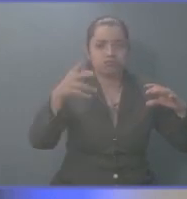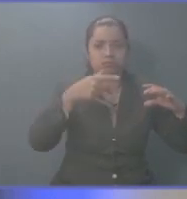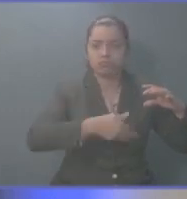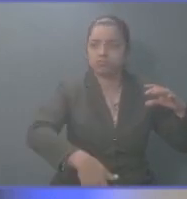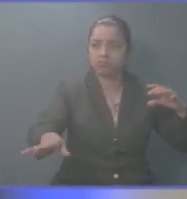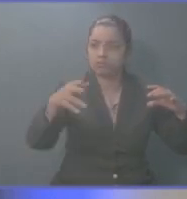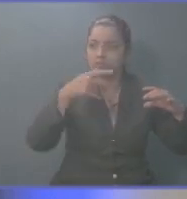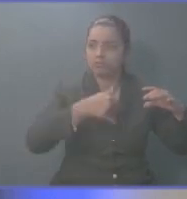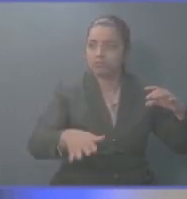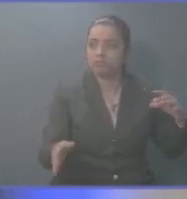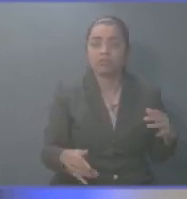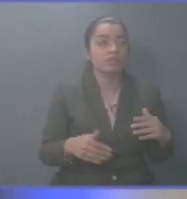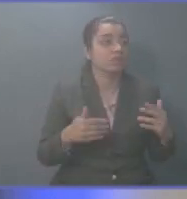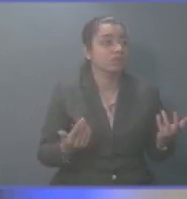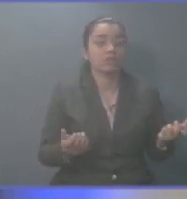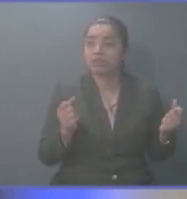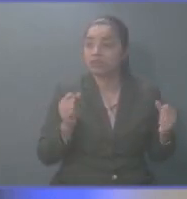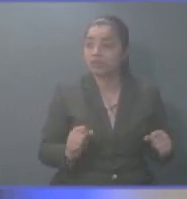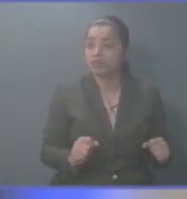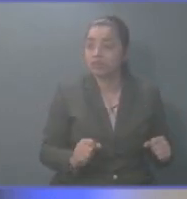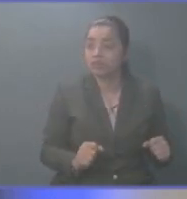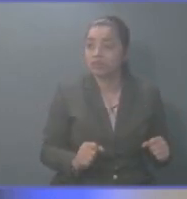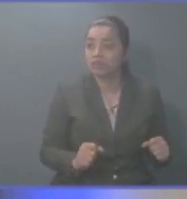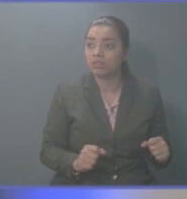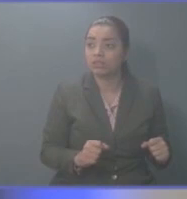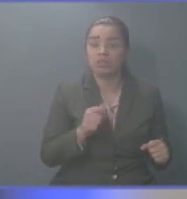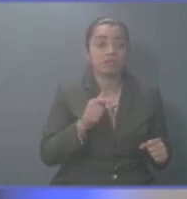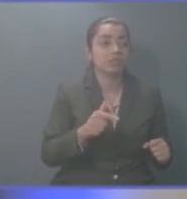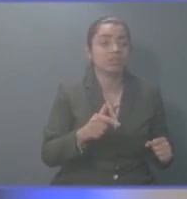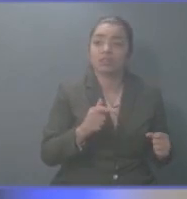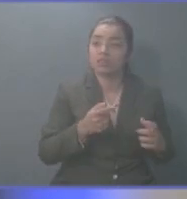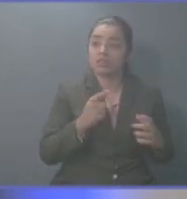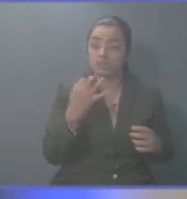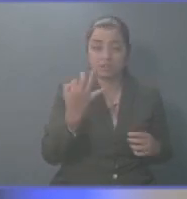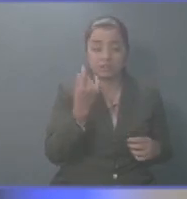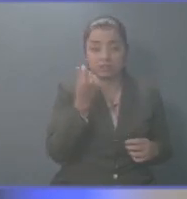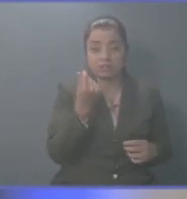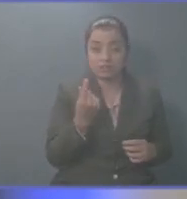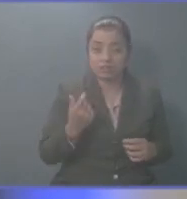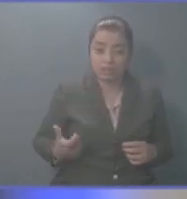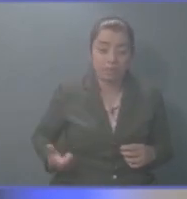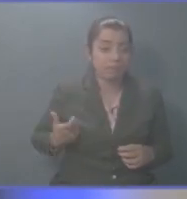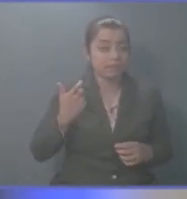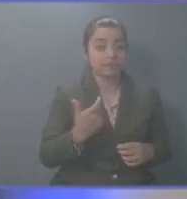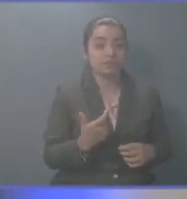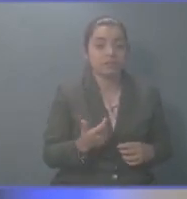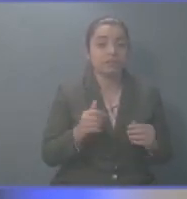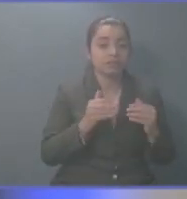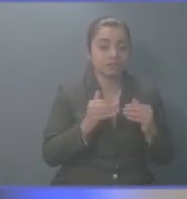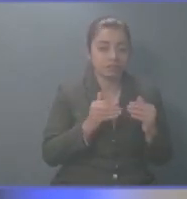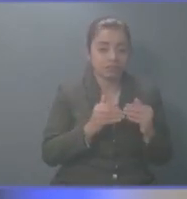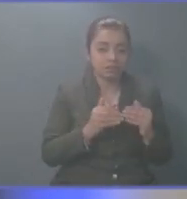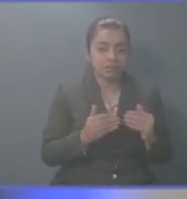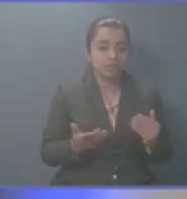y él nos decía, no se puede reparar, o sea, hay que meterle mano, hay que invertir una gran cantidad de recursos financieros. También